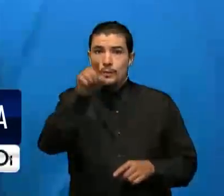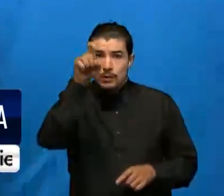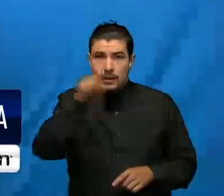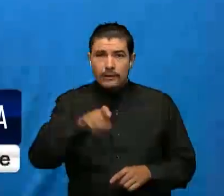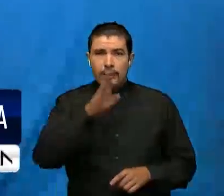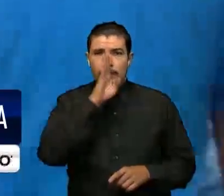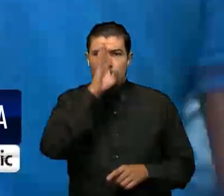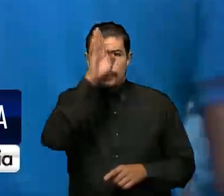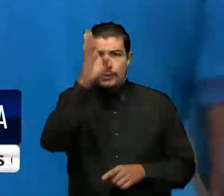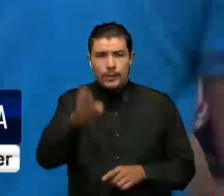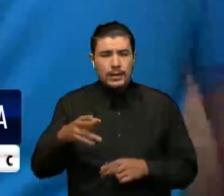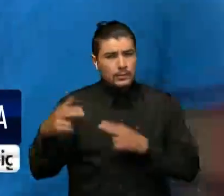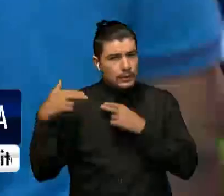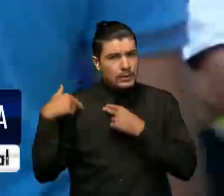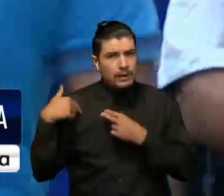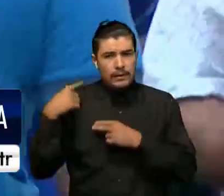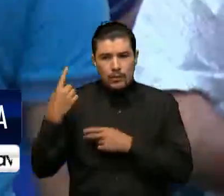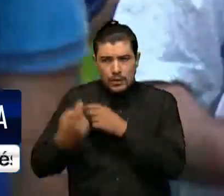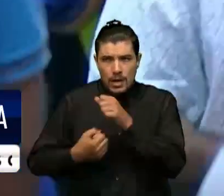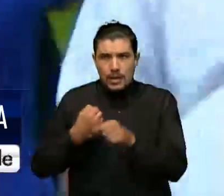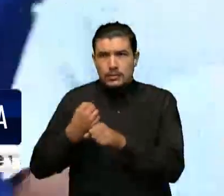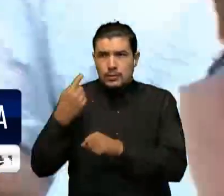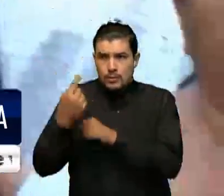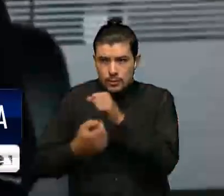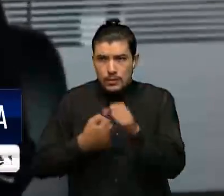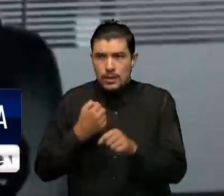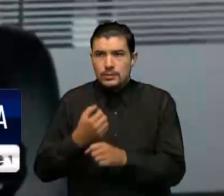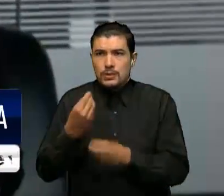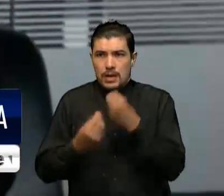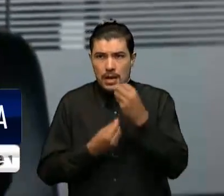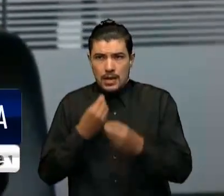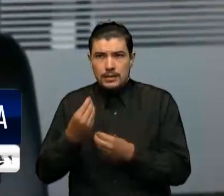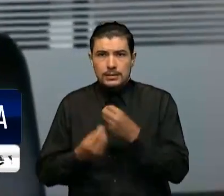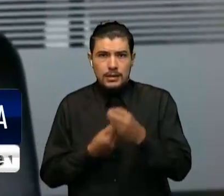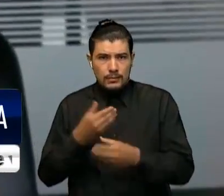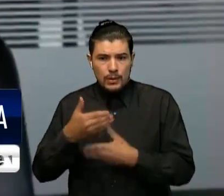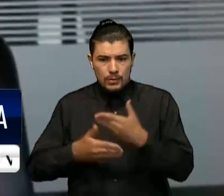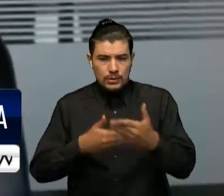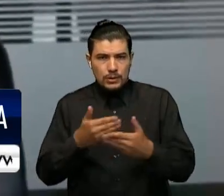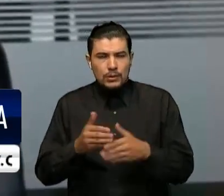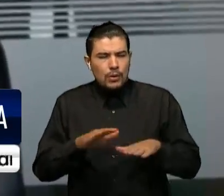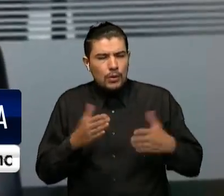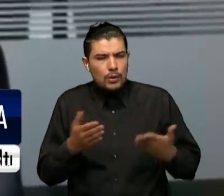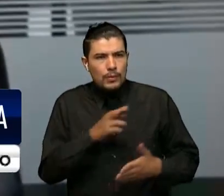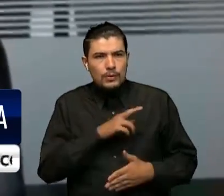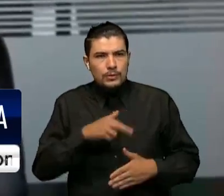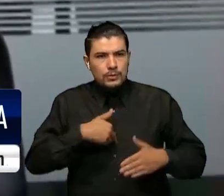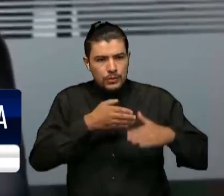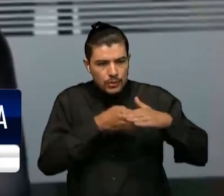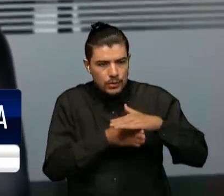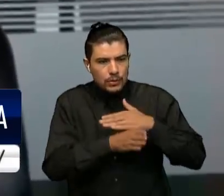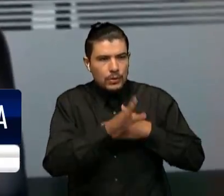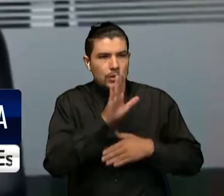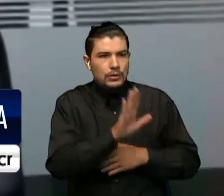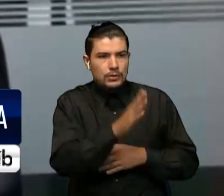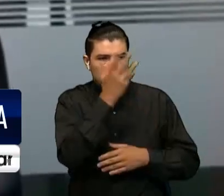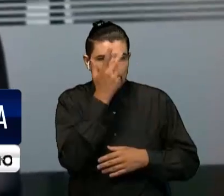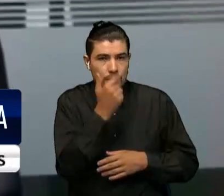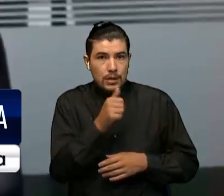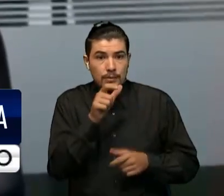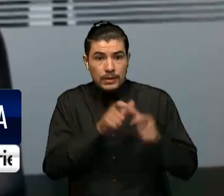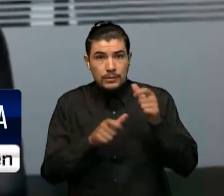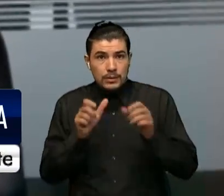responsable con la salud de cada mujer cómo podemos tener acceso a estos exámenes pues nuestras afiliadas